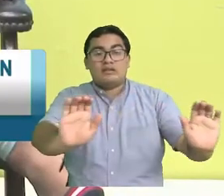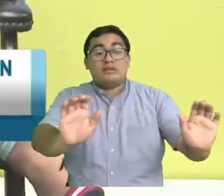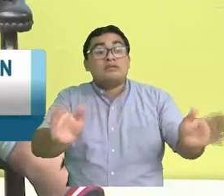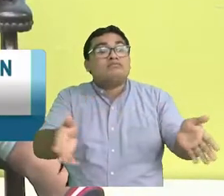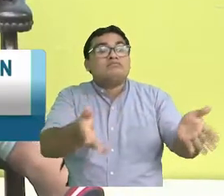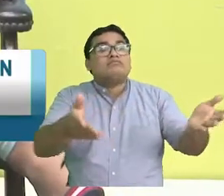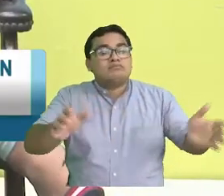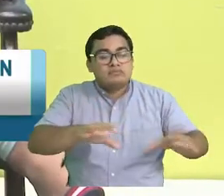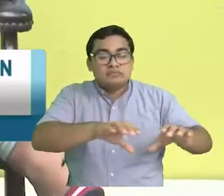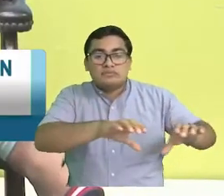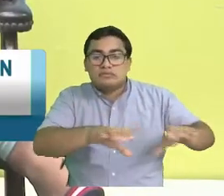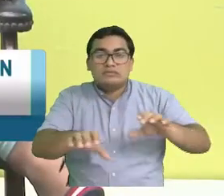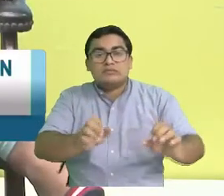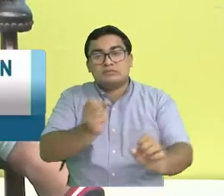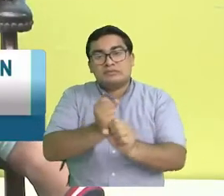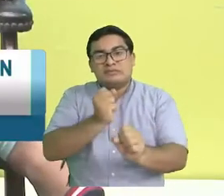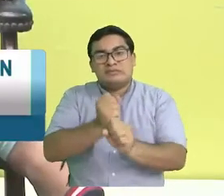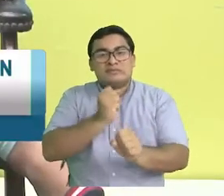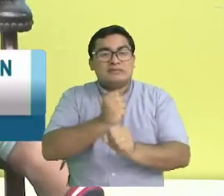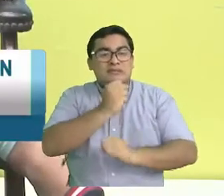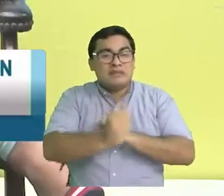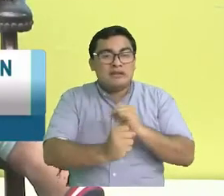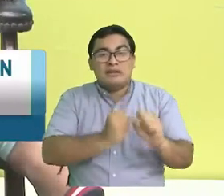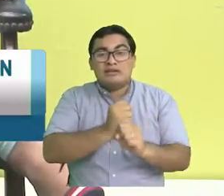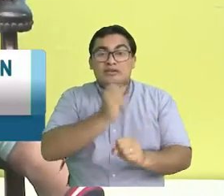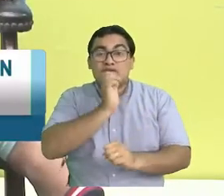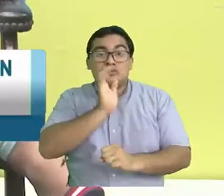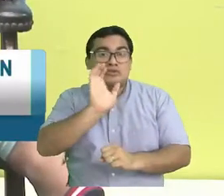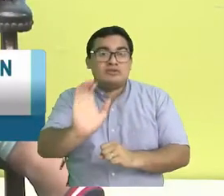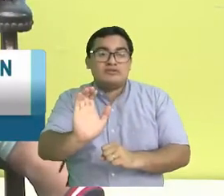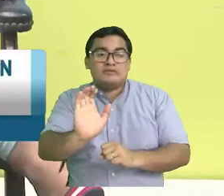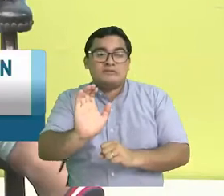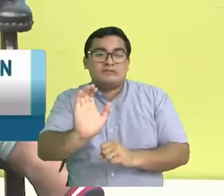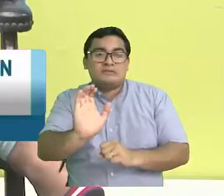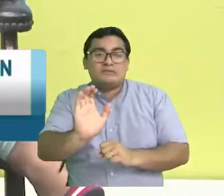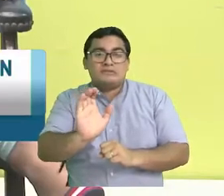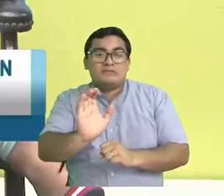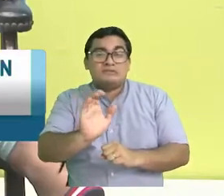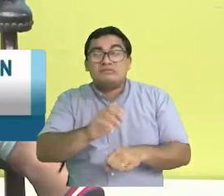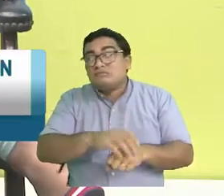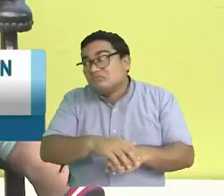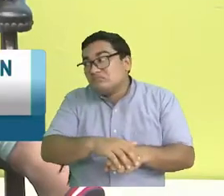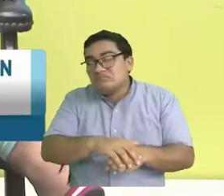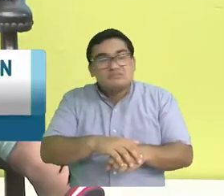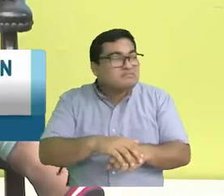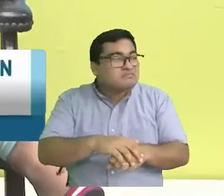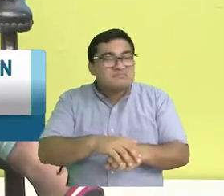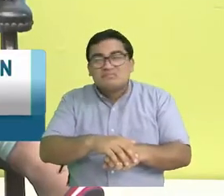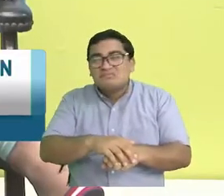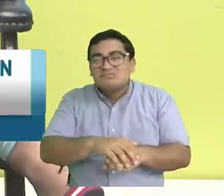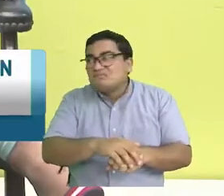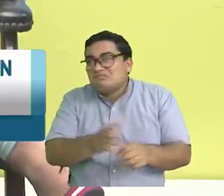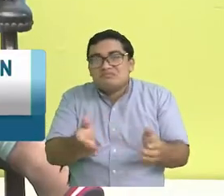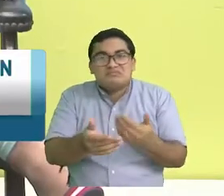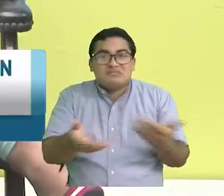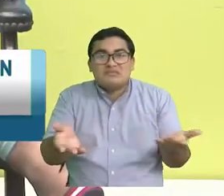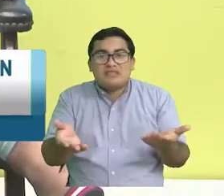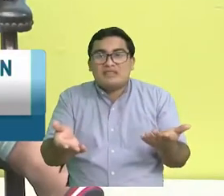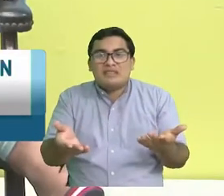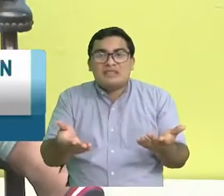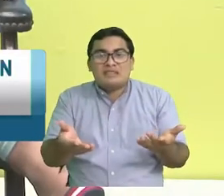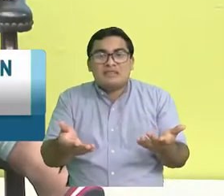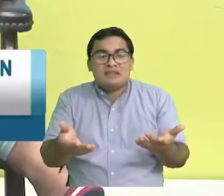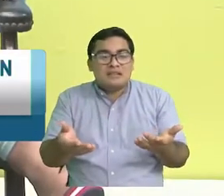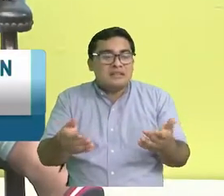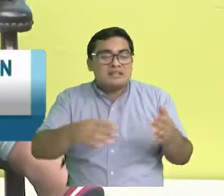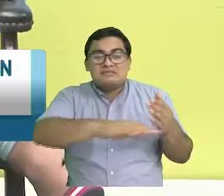una actividad que cumpla las competencias para su edad, en muchas ocasiones se distraen de tal manera que